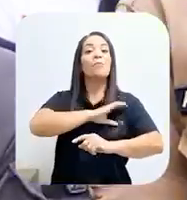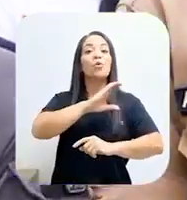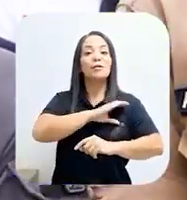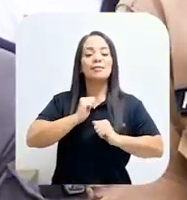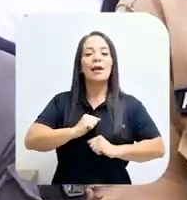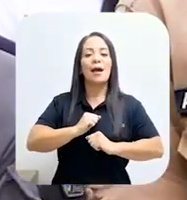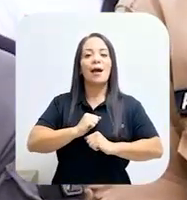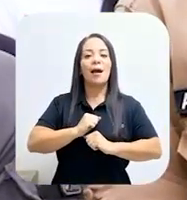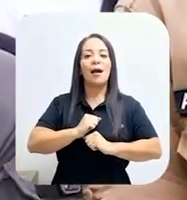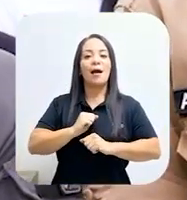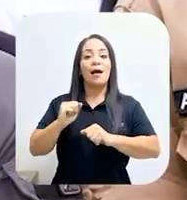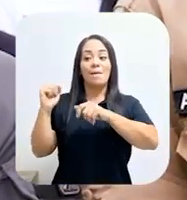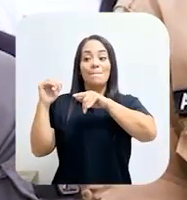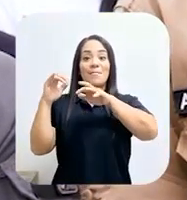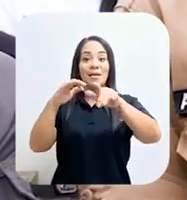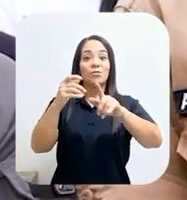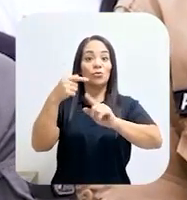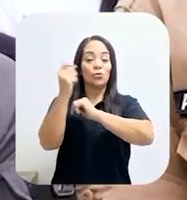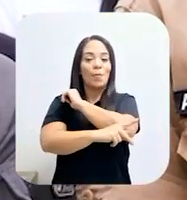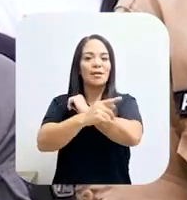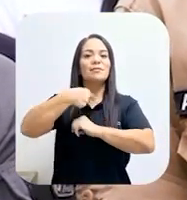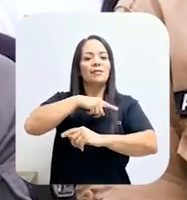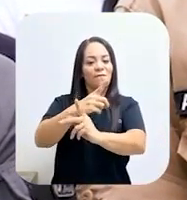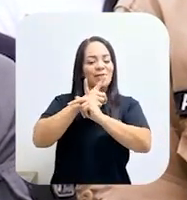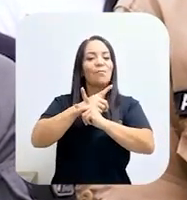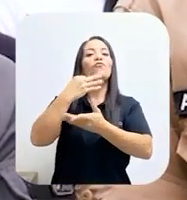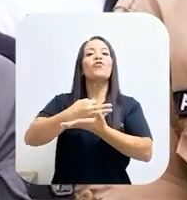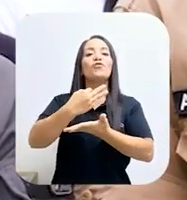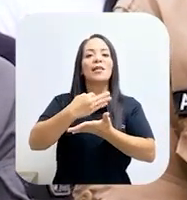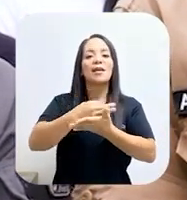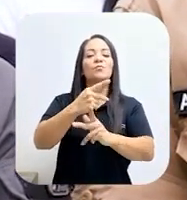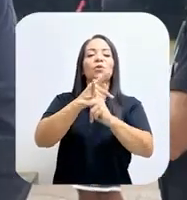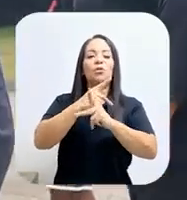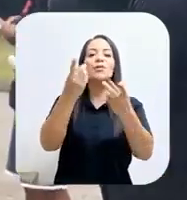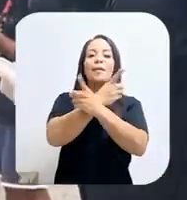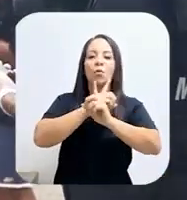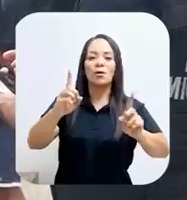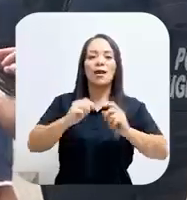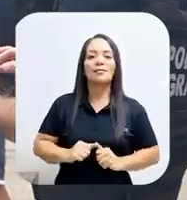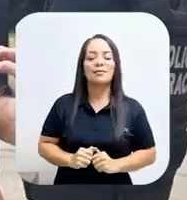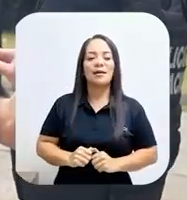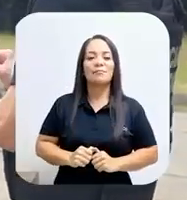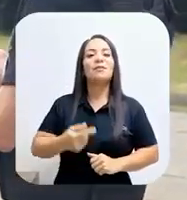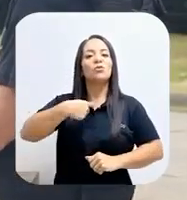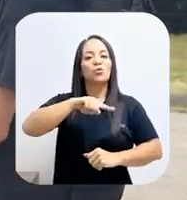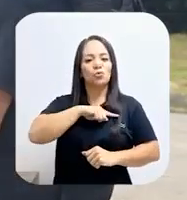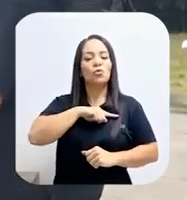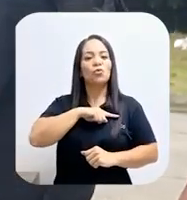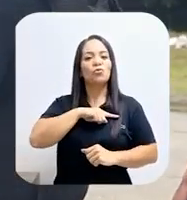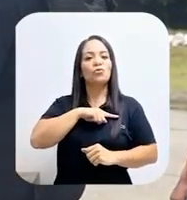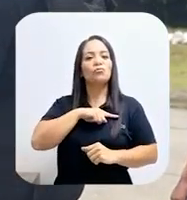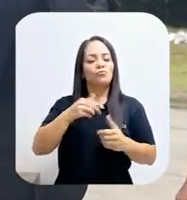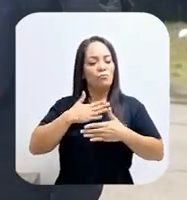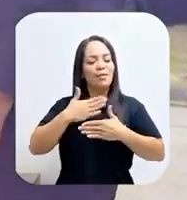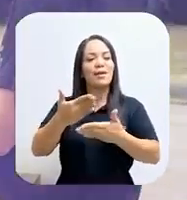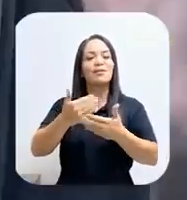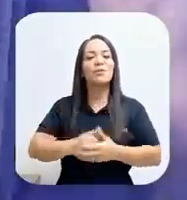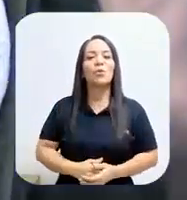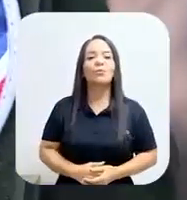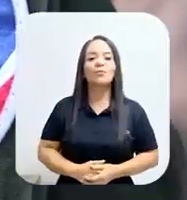Desde la Policía de Migración defendemos nuestras fronteras en protección de nuestra democracia y lo hacemos con abnegación.